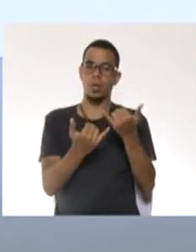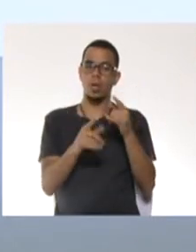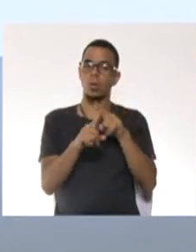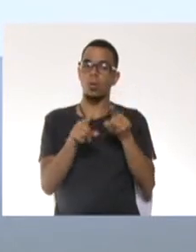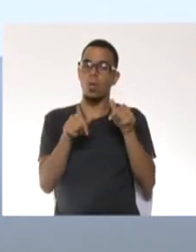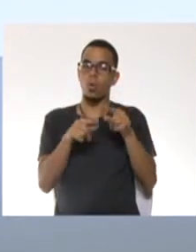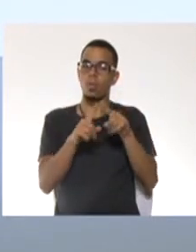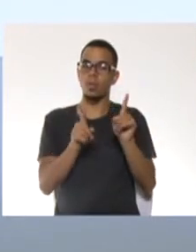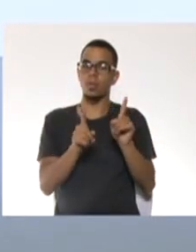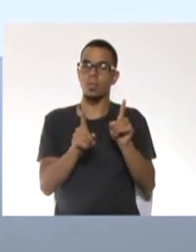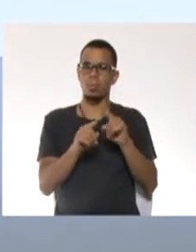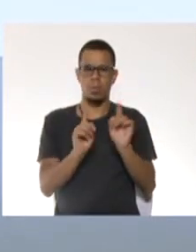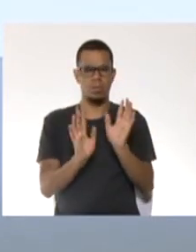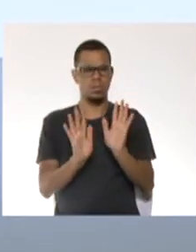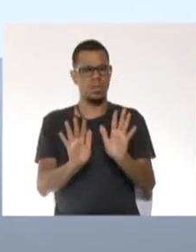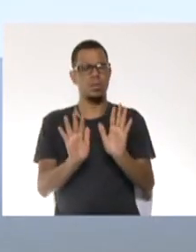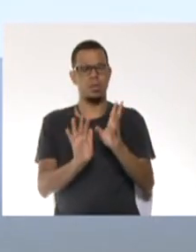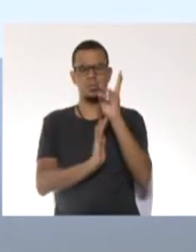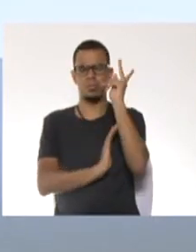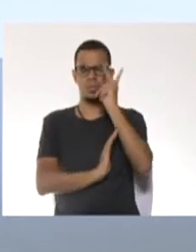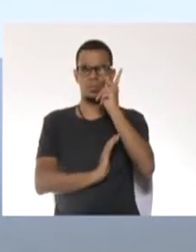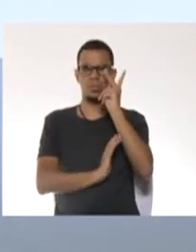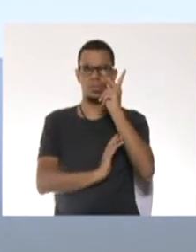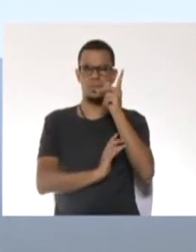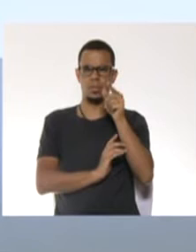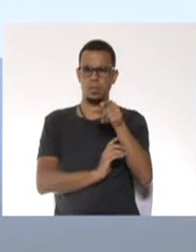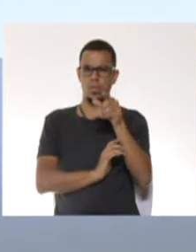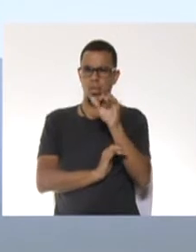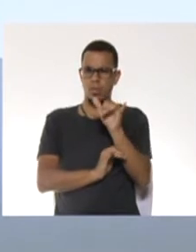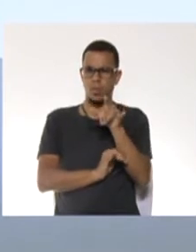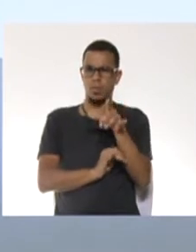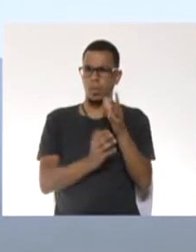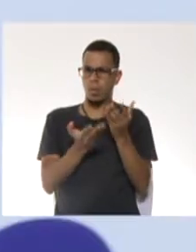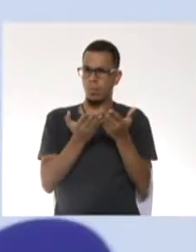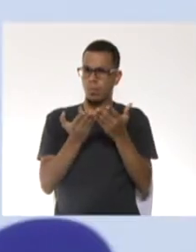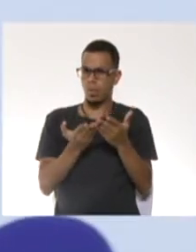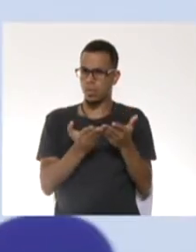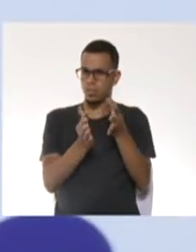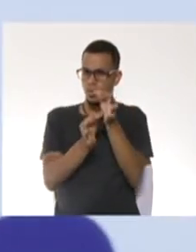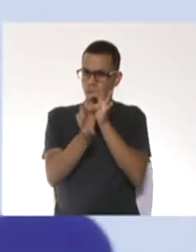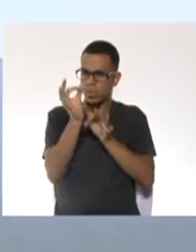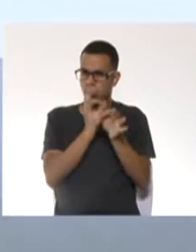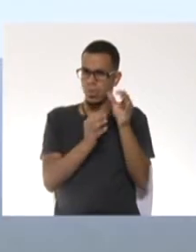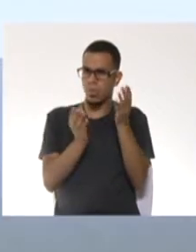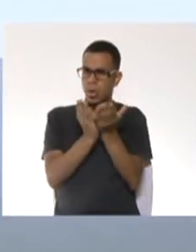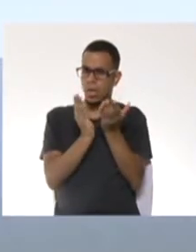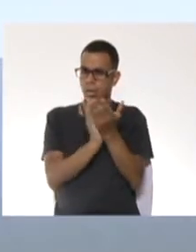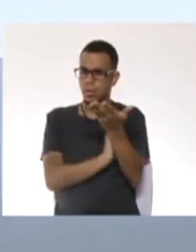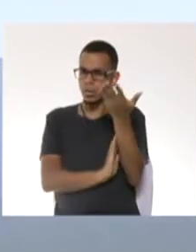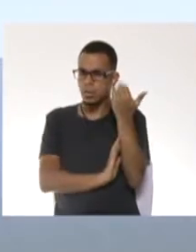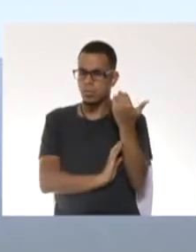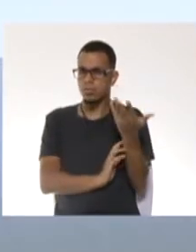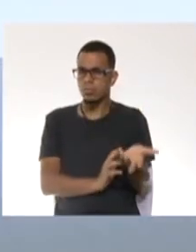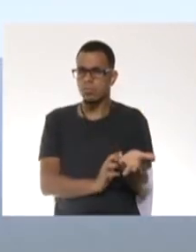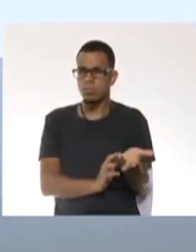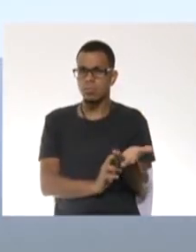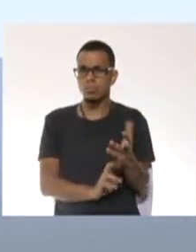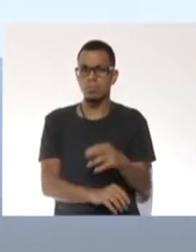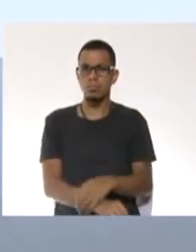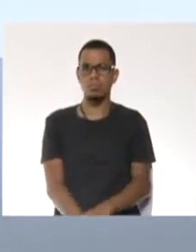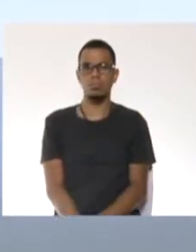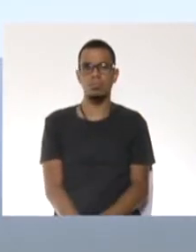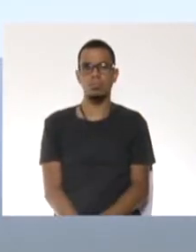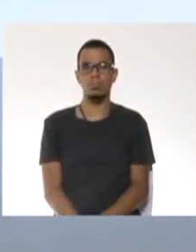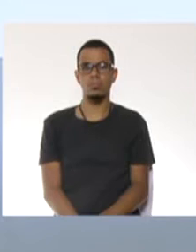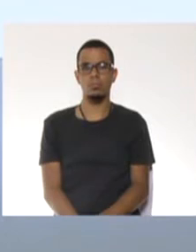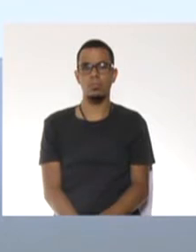Entonces ustedes dirán, profe, ya va, esto fue el estudio de la semana pasada. Muy bien, entonces